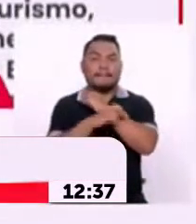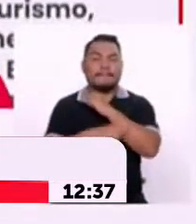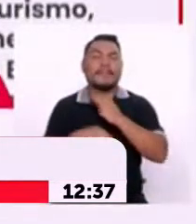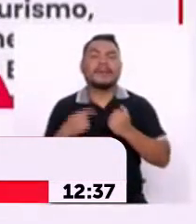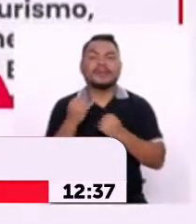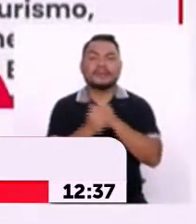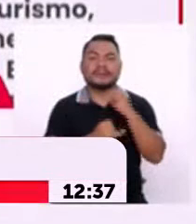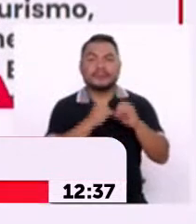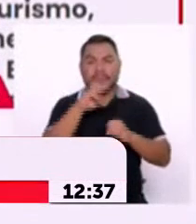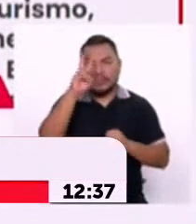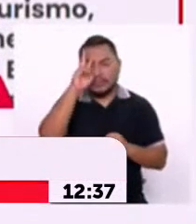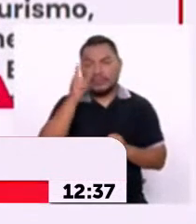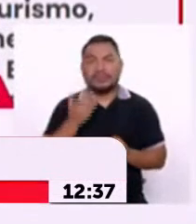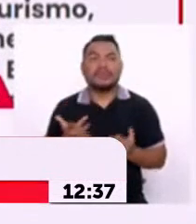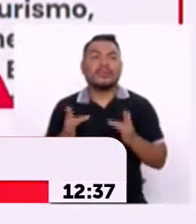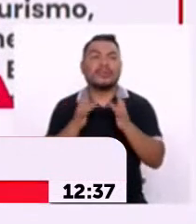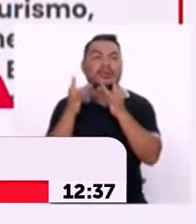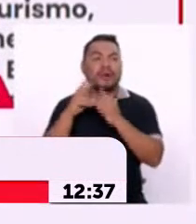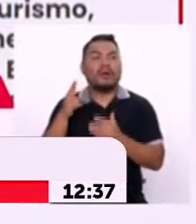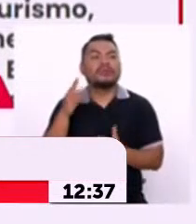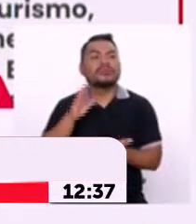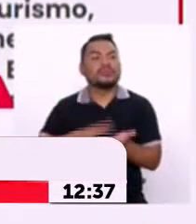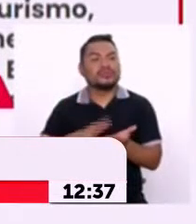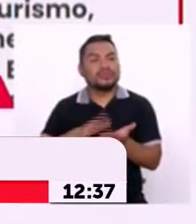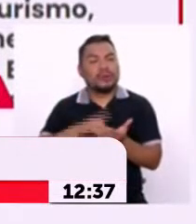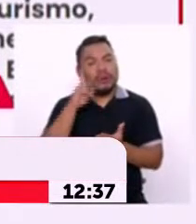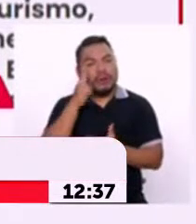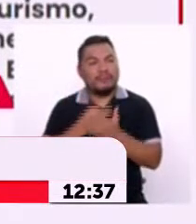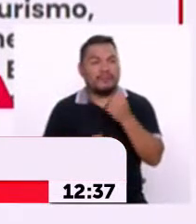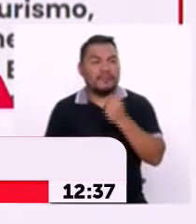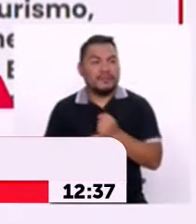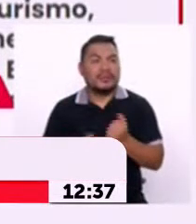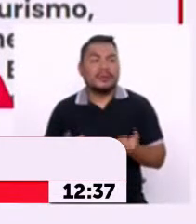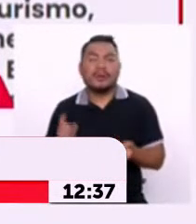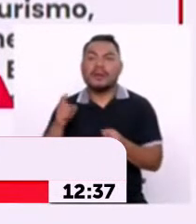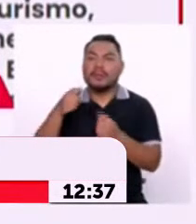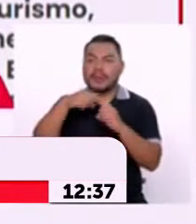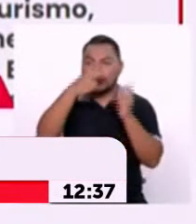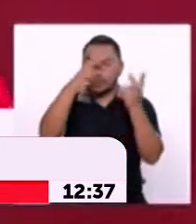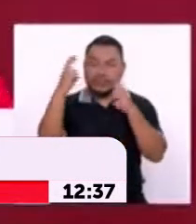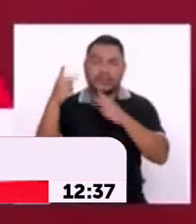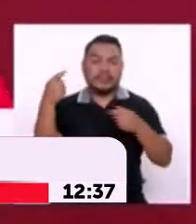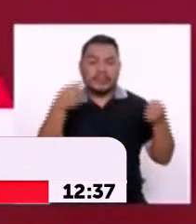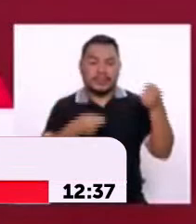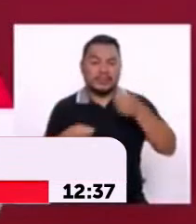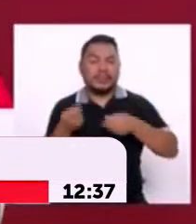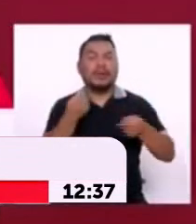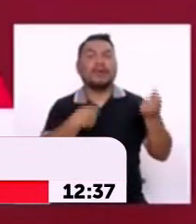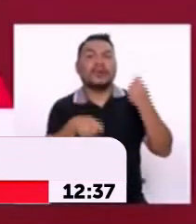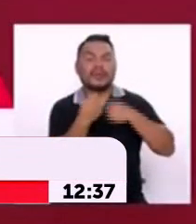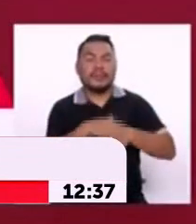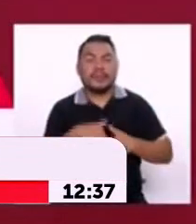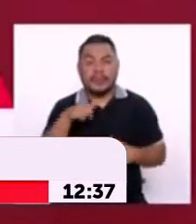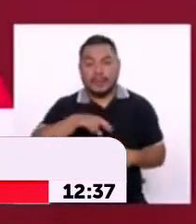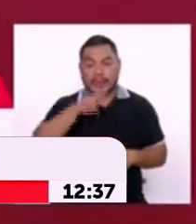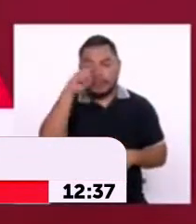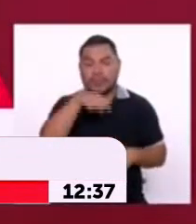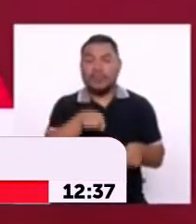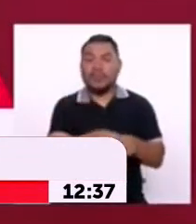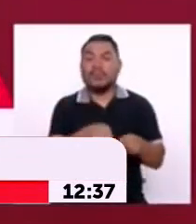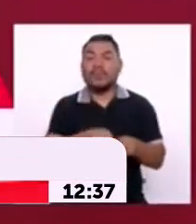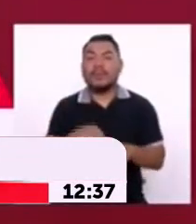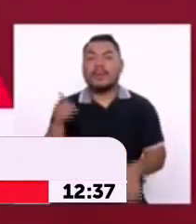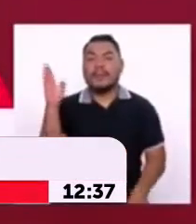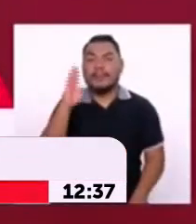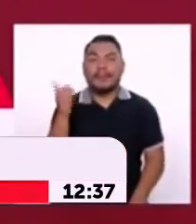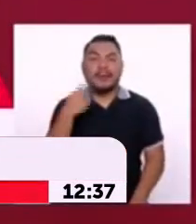Perú como socio confiable para el turismo, inversiones y el comercio, en países como